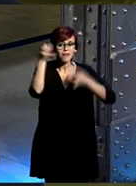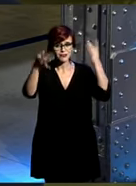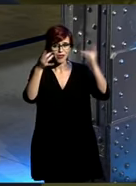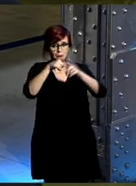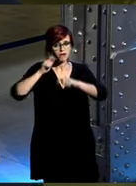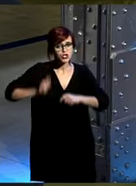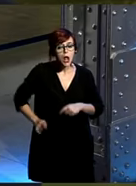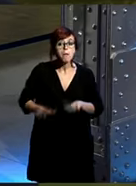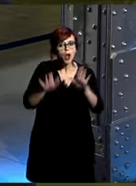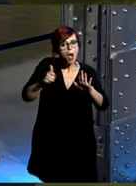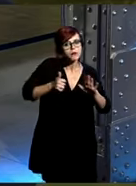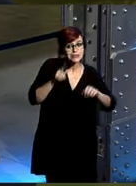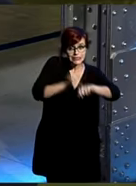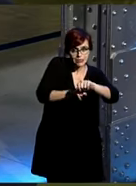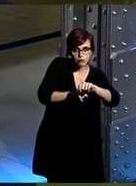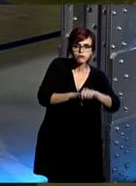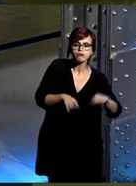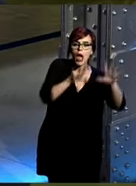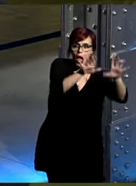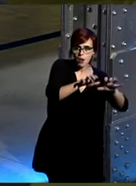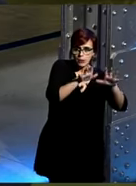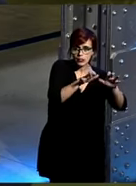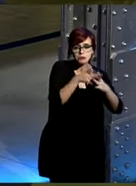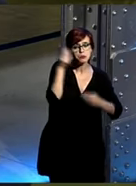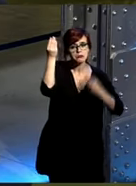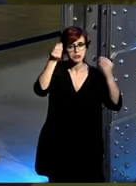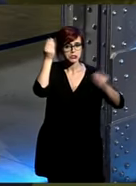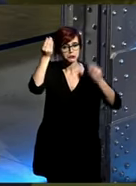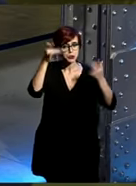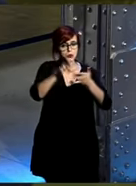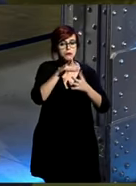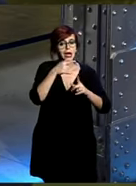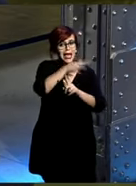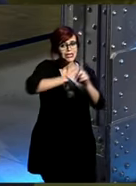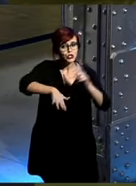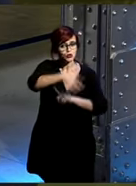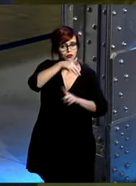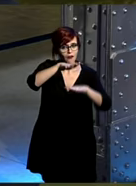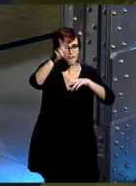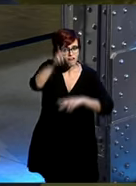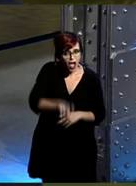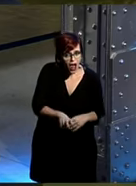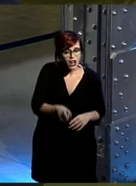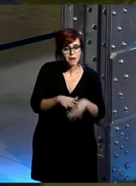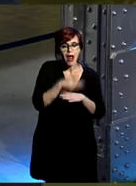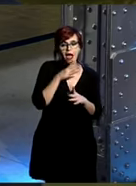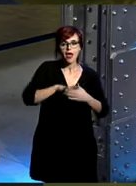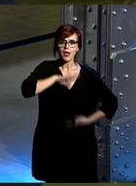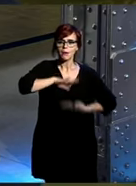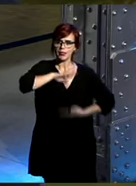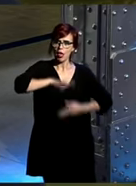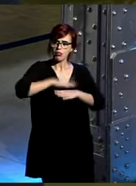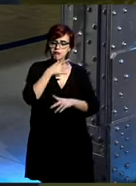pero están aprendiendo. Creemos mucho que esa es la figura, ese es un entorno fundamental, la capacidad de